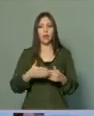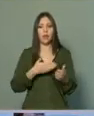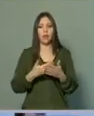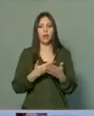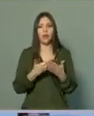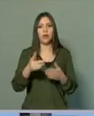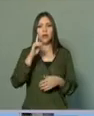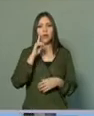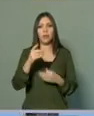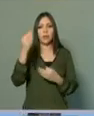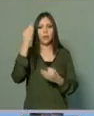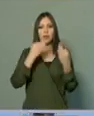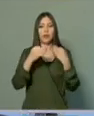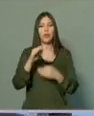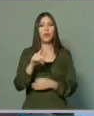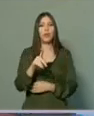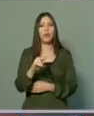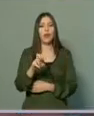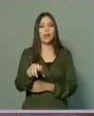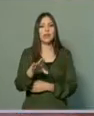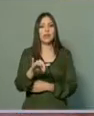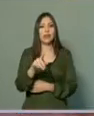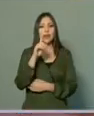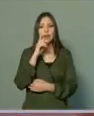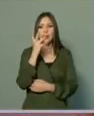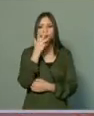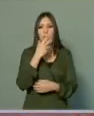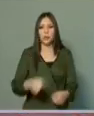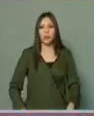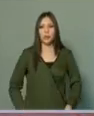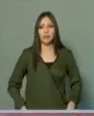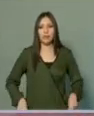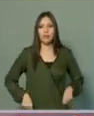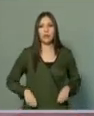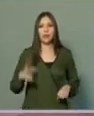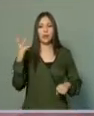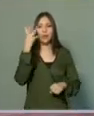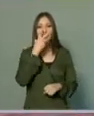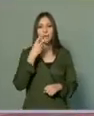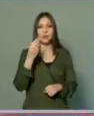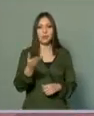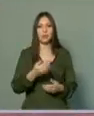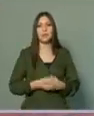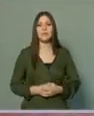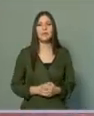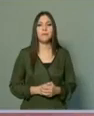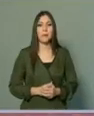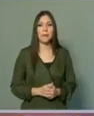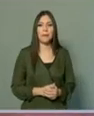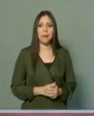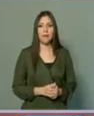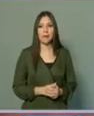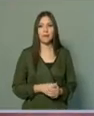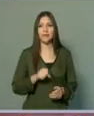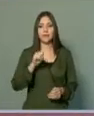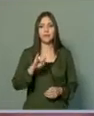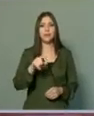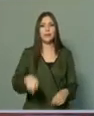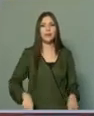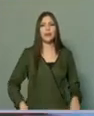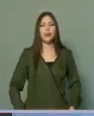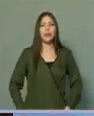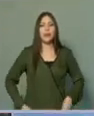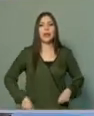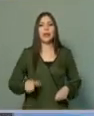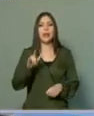vemos a Florencia que ya trae algo mucho Pedro, más atrevido. me encantan esos mayones, están increíbles. Así es, son licras que te van a